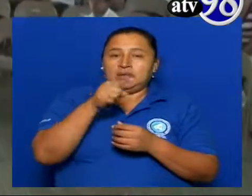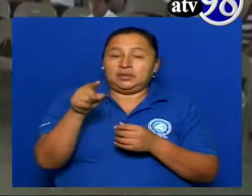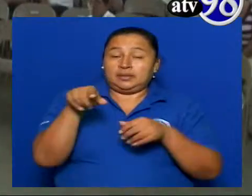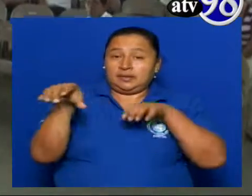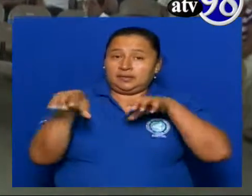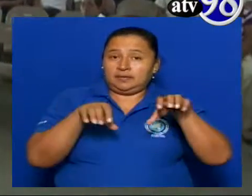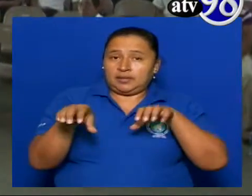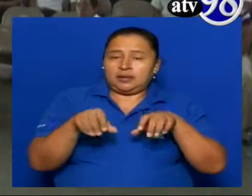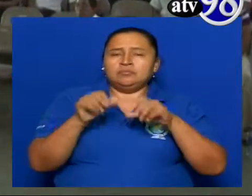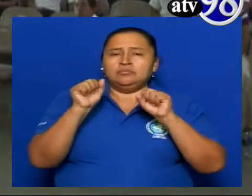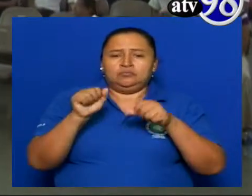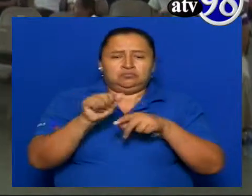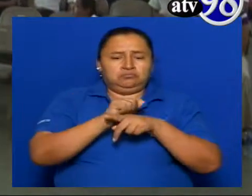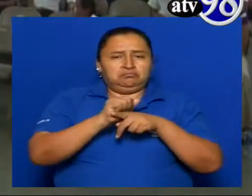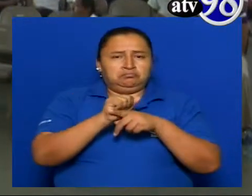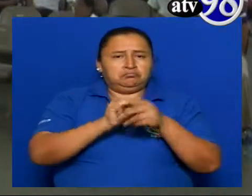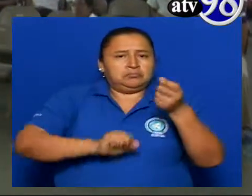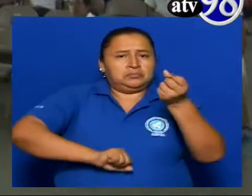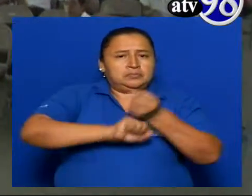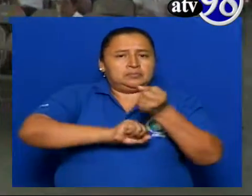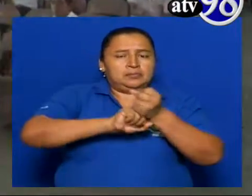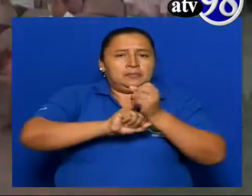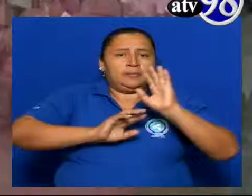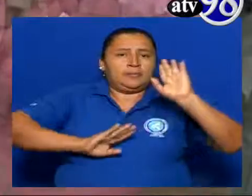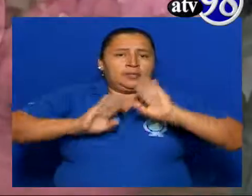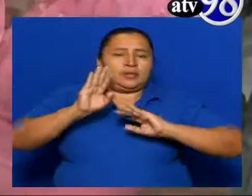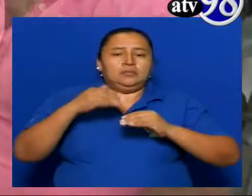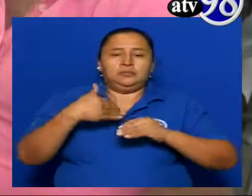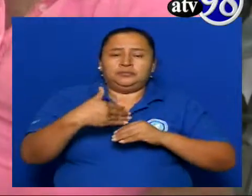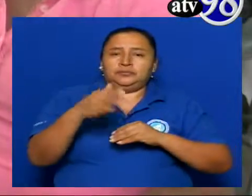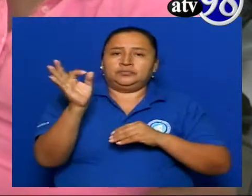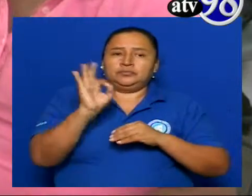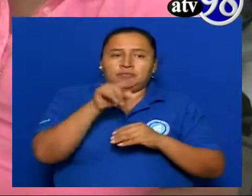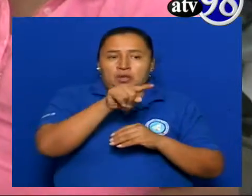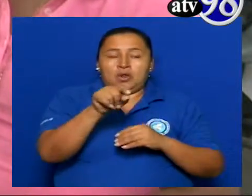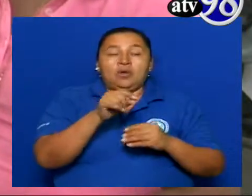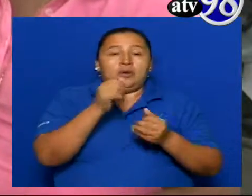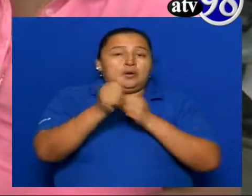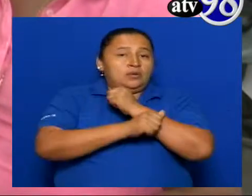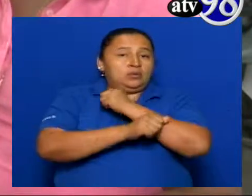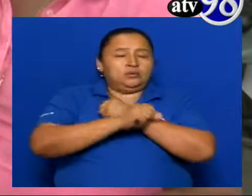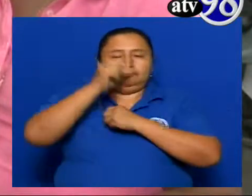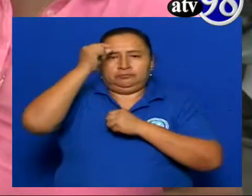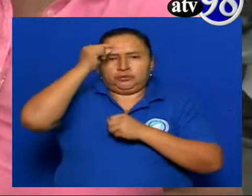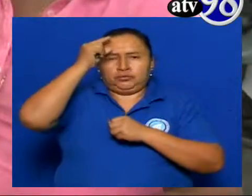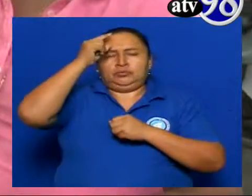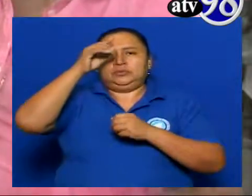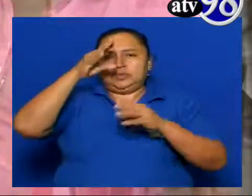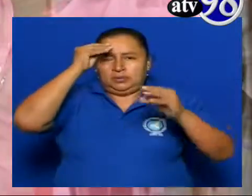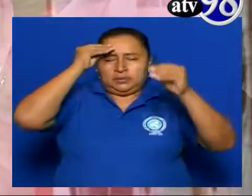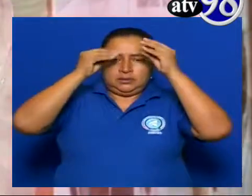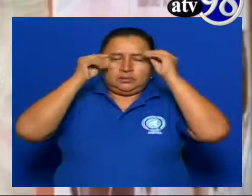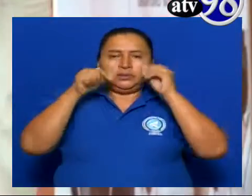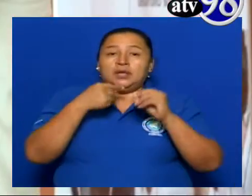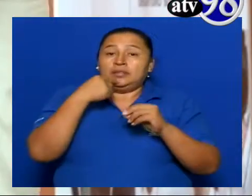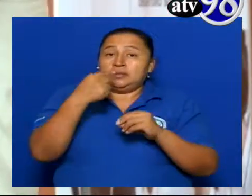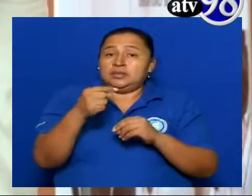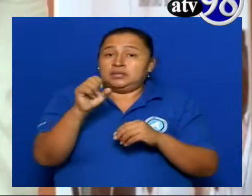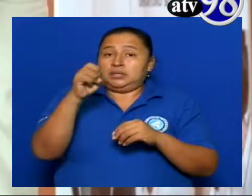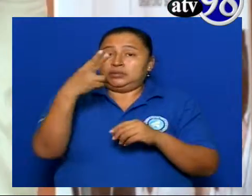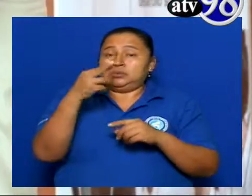evento permitirá el fortalecimiento del proceso formativo de los estudiantes que participaron, aseguró el